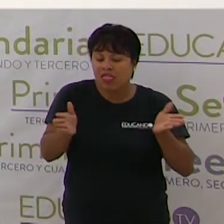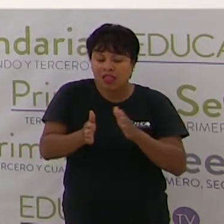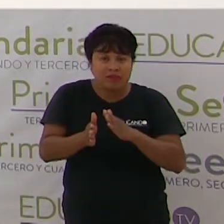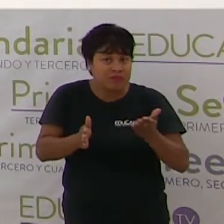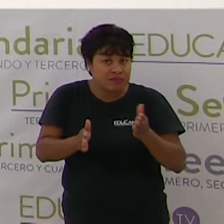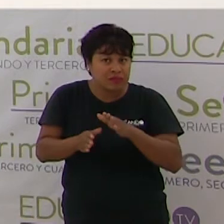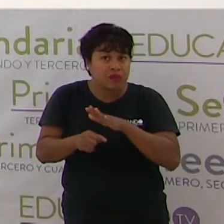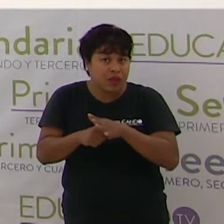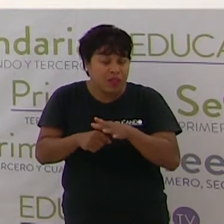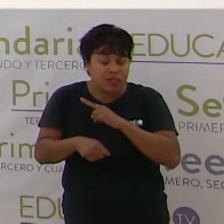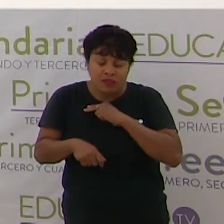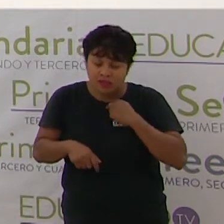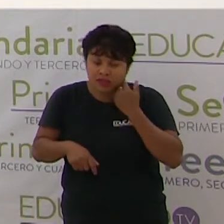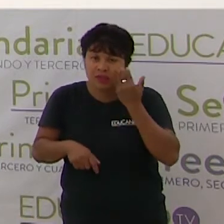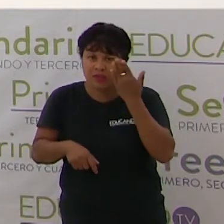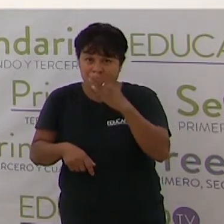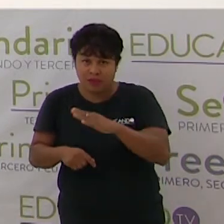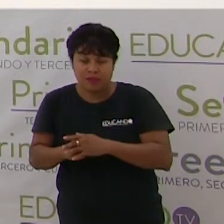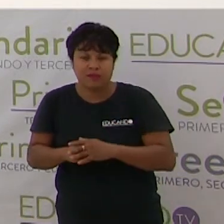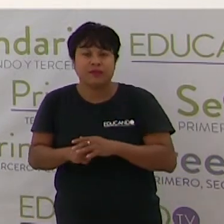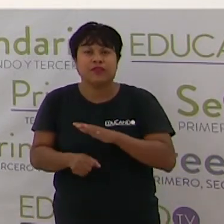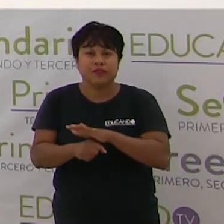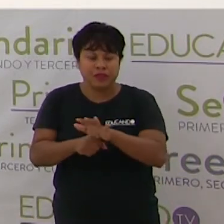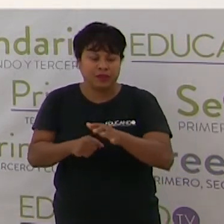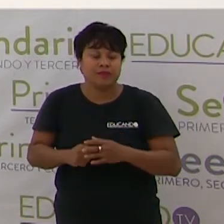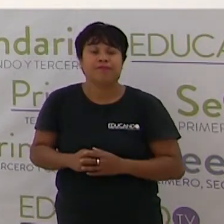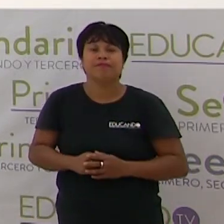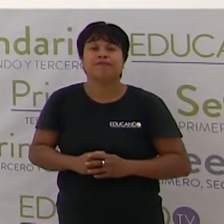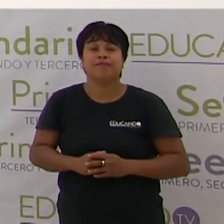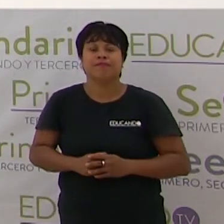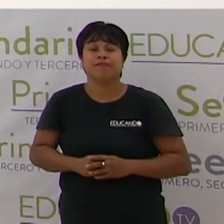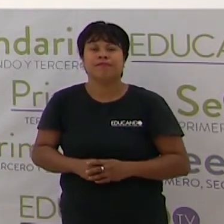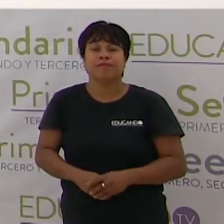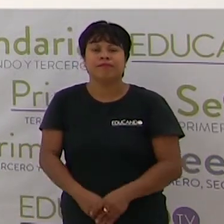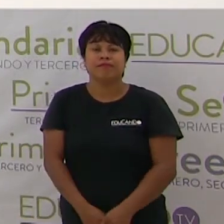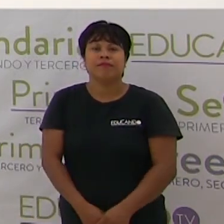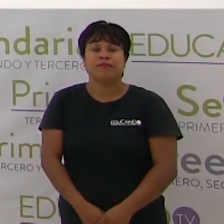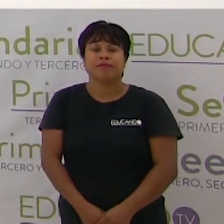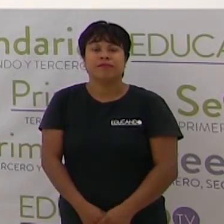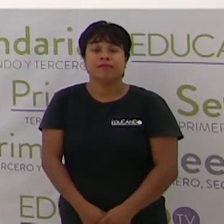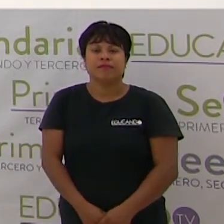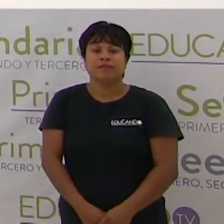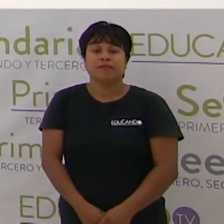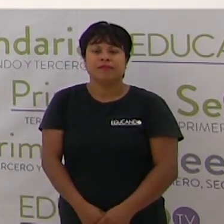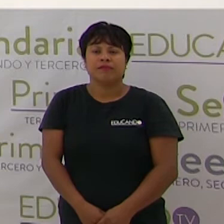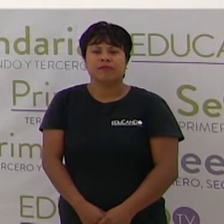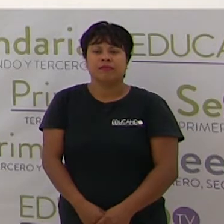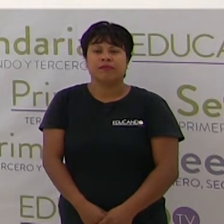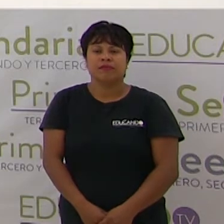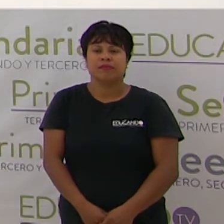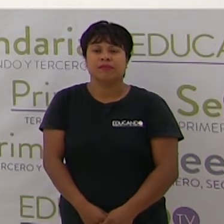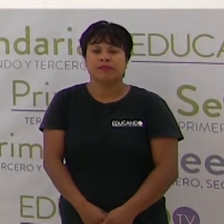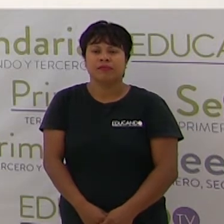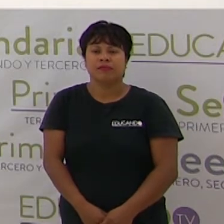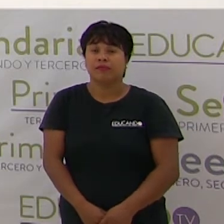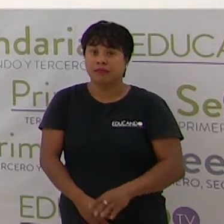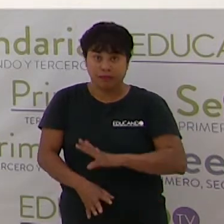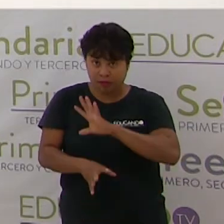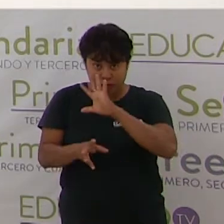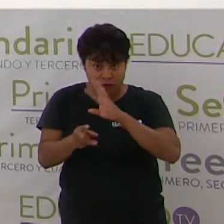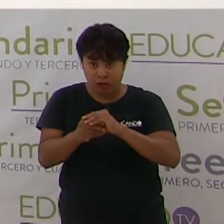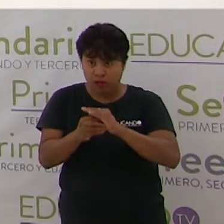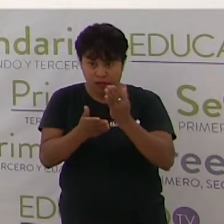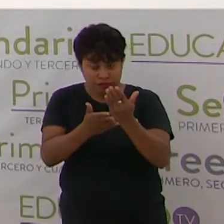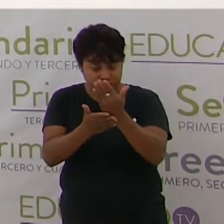lo que queremos saber. ¿Cuánto es más grande ese volumen? Ahí está. Está casi todo, si